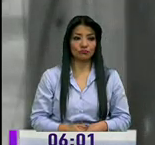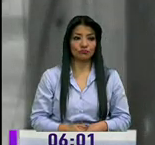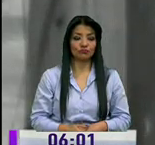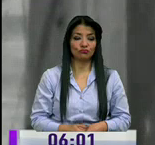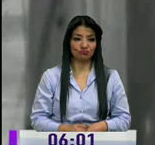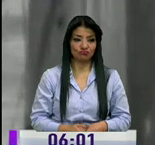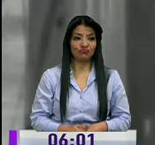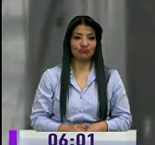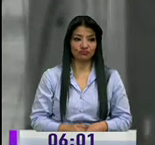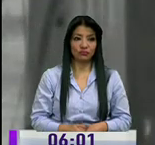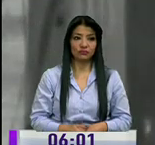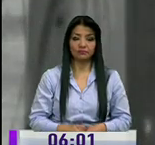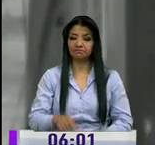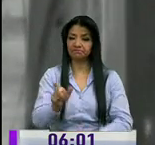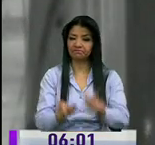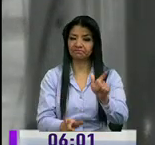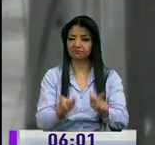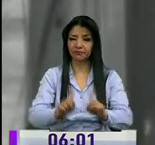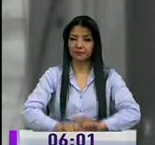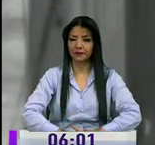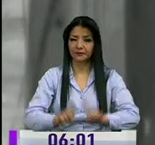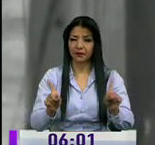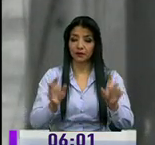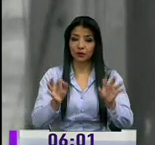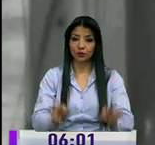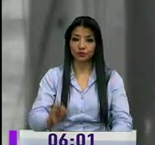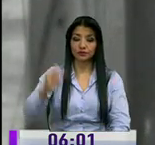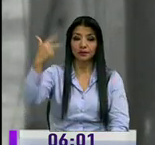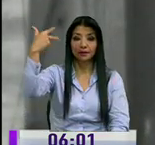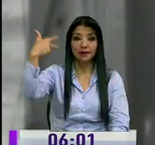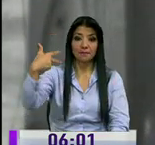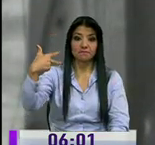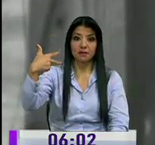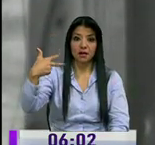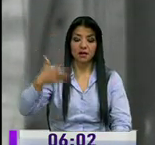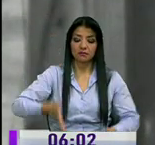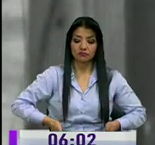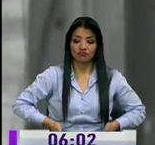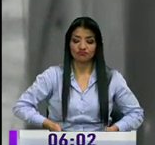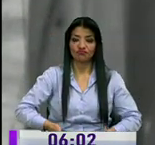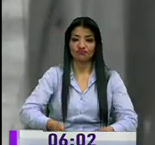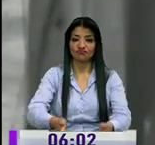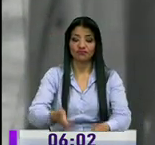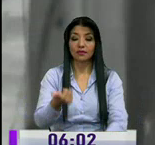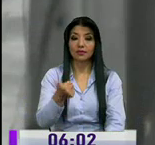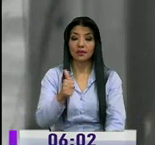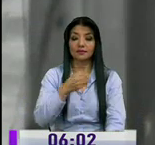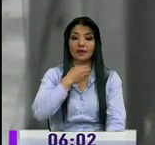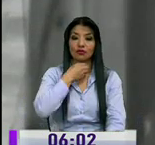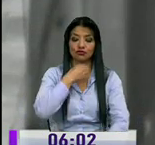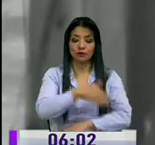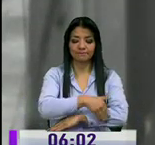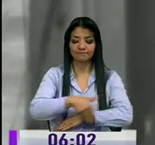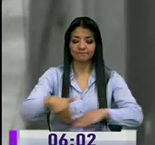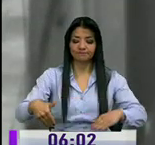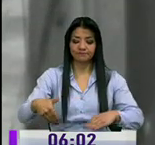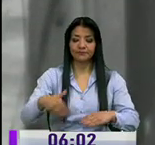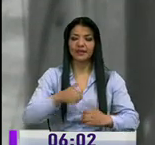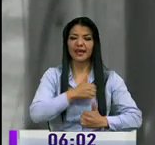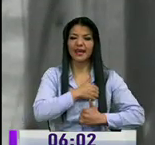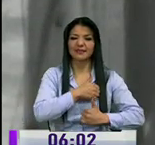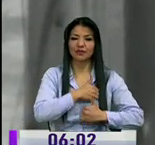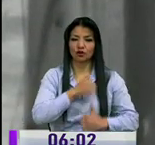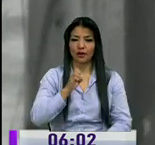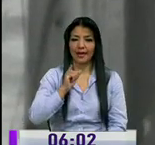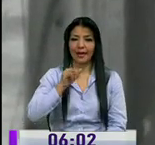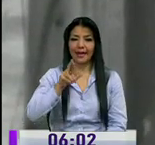Varios individuos fueron captados por las cámaras Ojos de Águila en las calles 10 de Agosto y Avenida del Ejército. Según